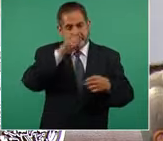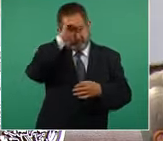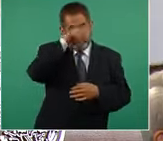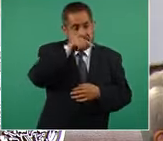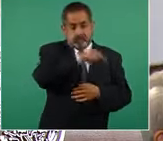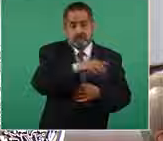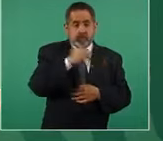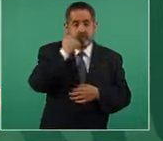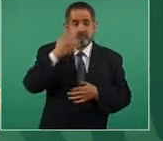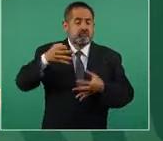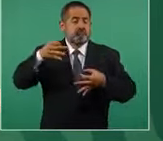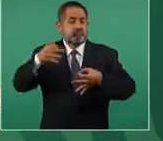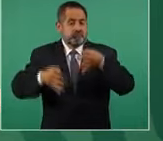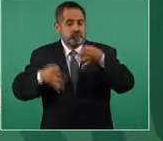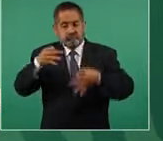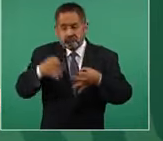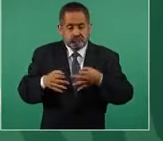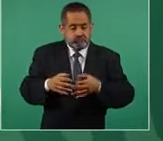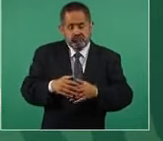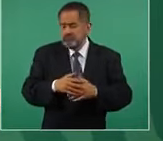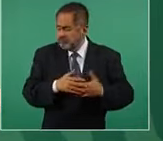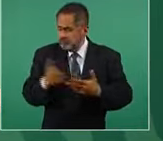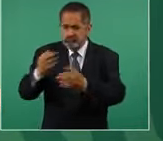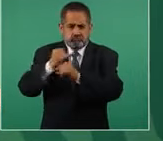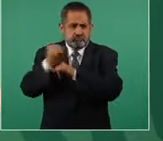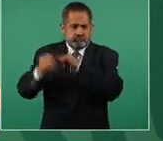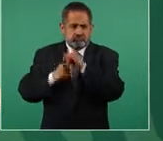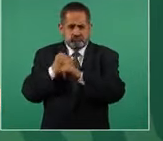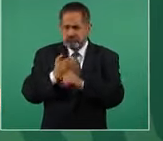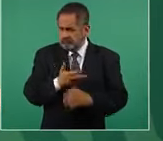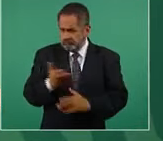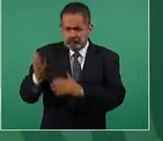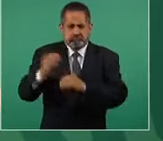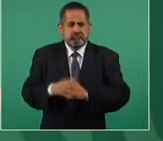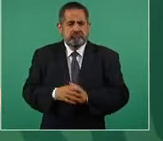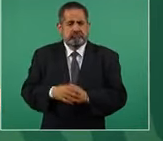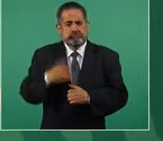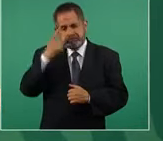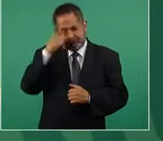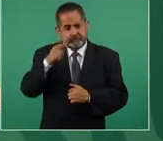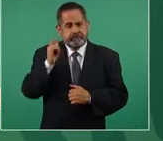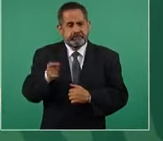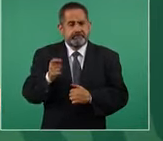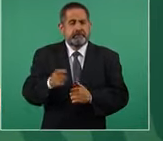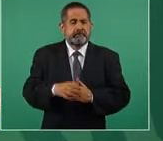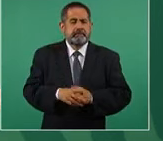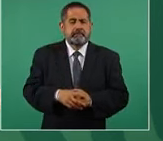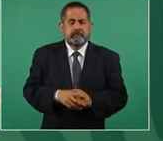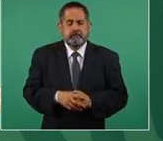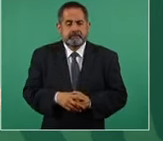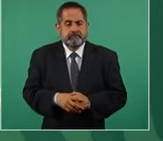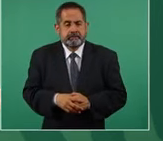irse a un tribunal internacional para